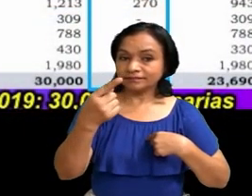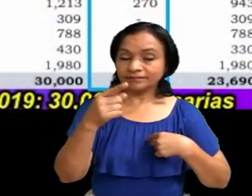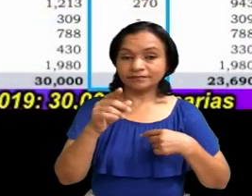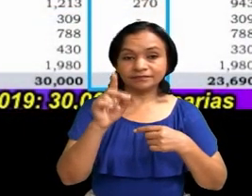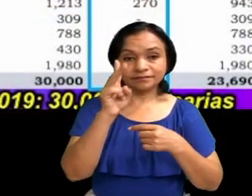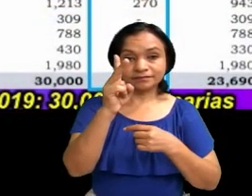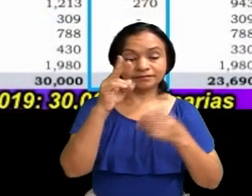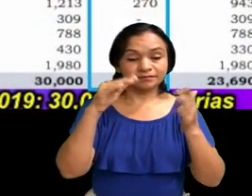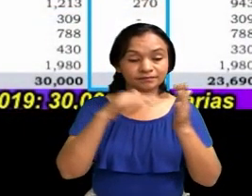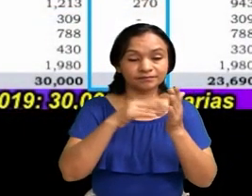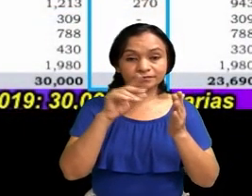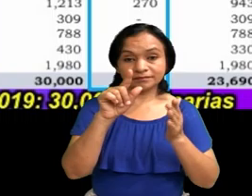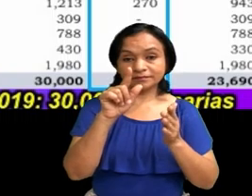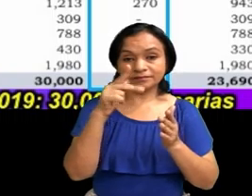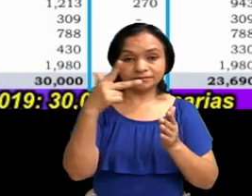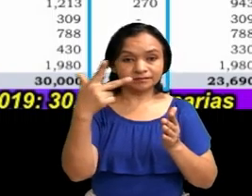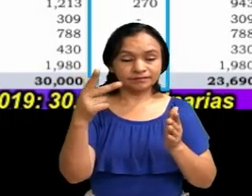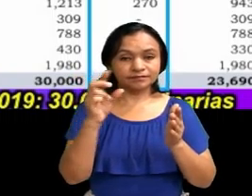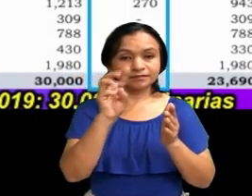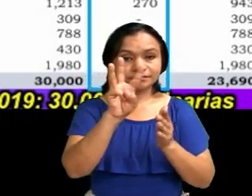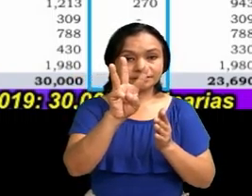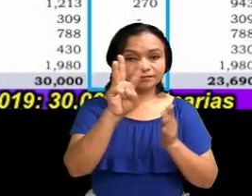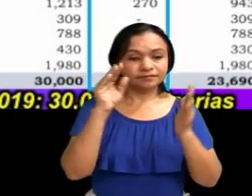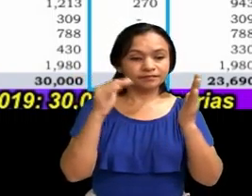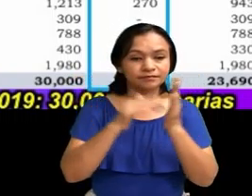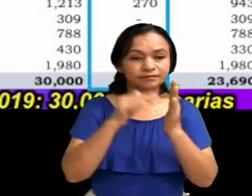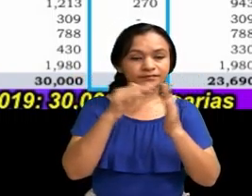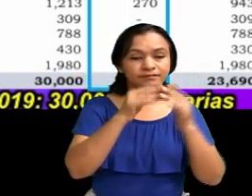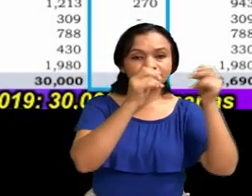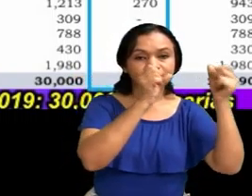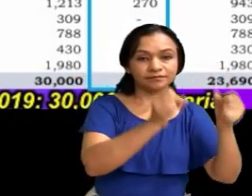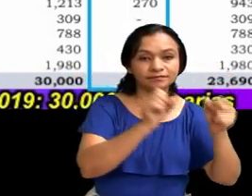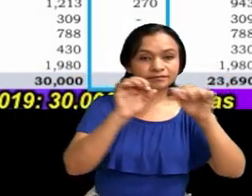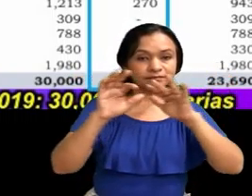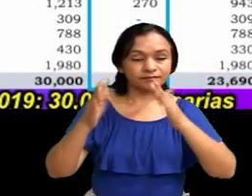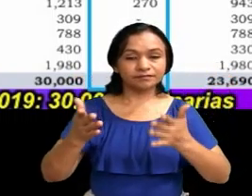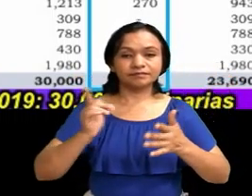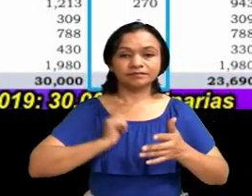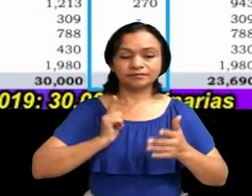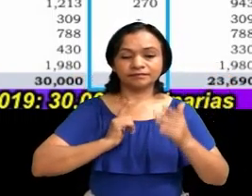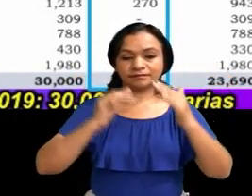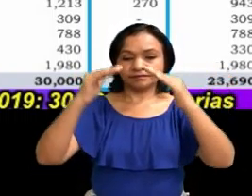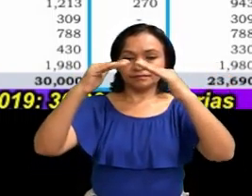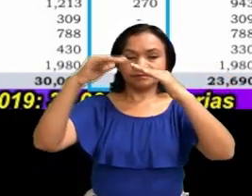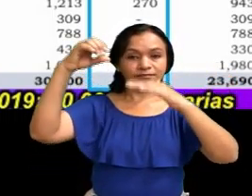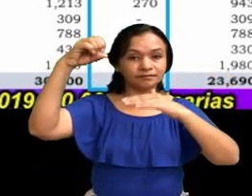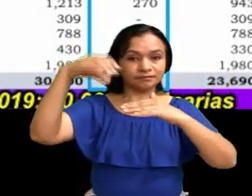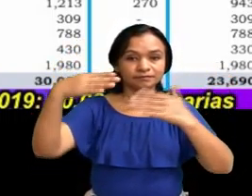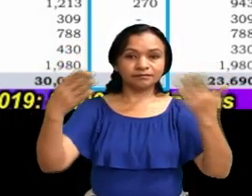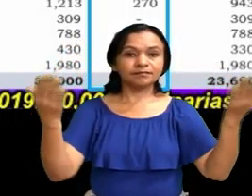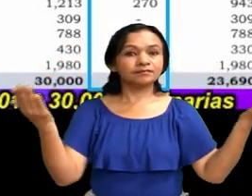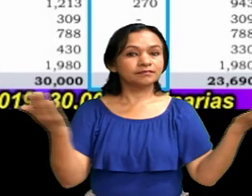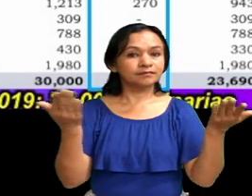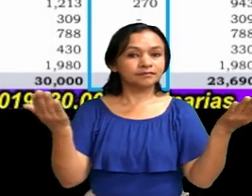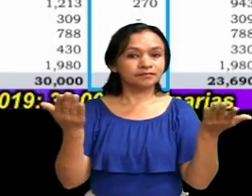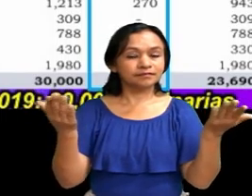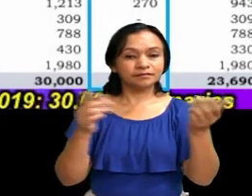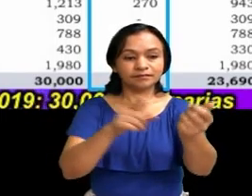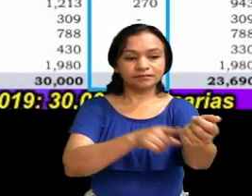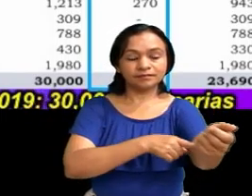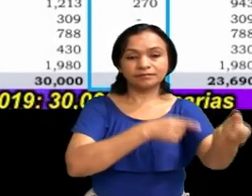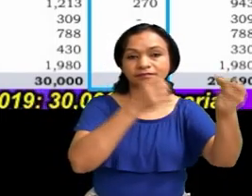el 2018 3 millones de hermanas y hermanos nicaragüenses tuvieron acceso a la energía eléctrica, vos te imaginas todos esos